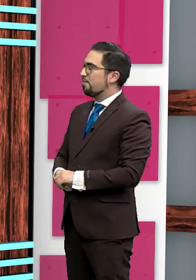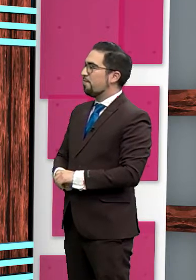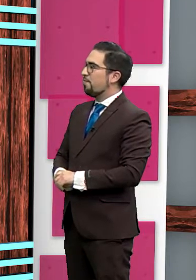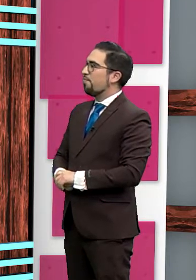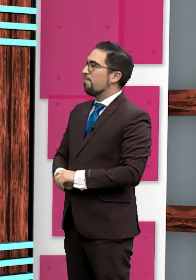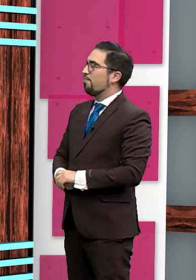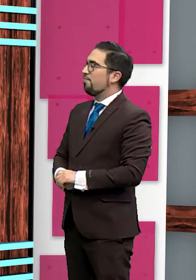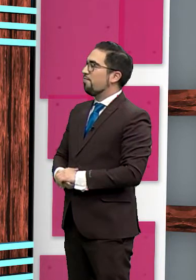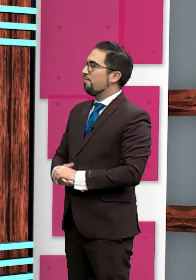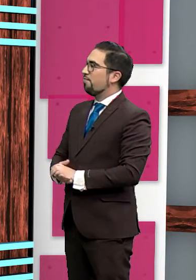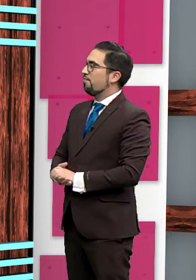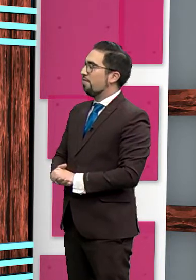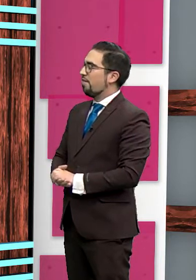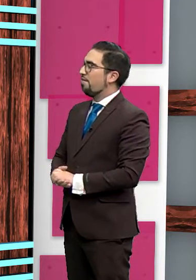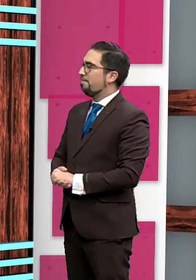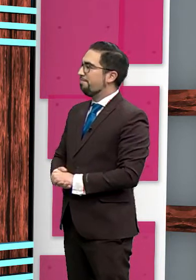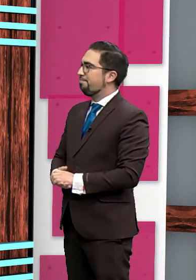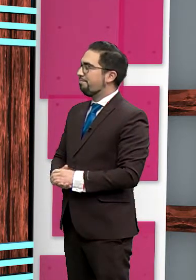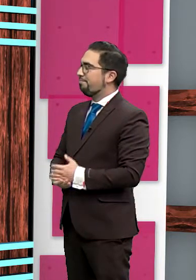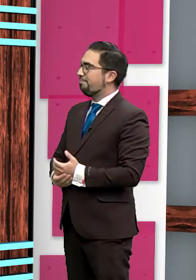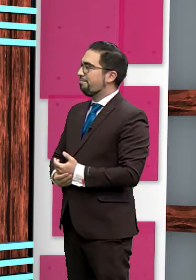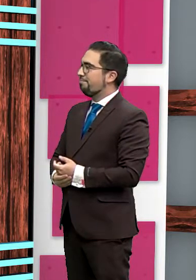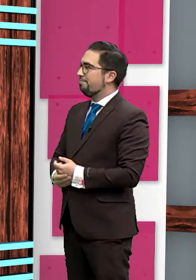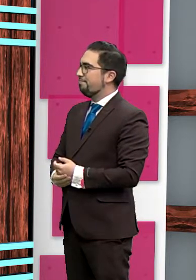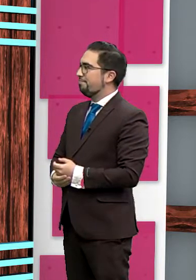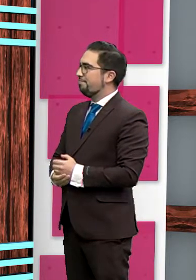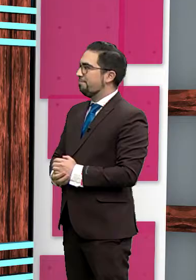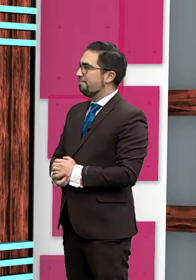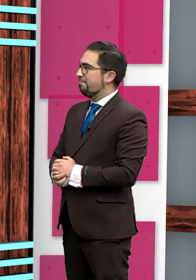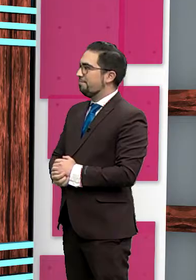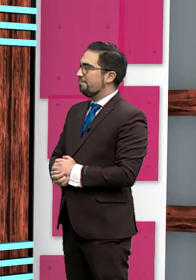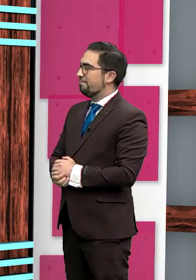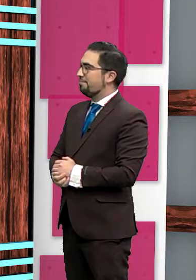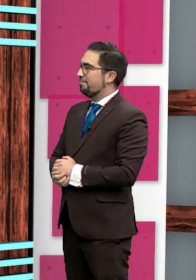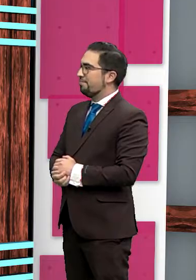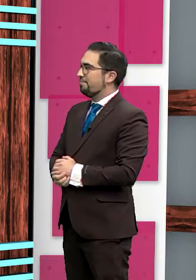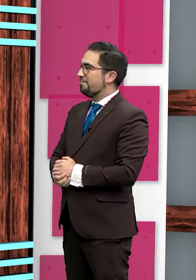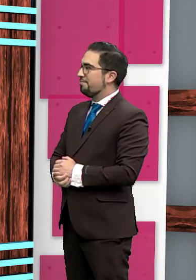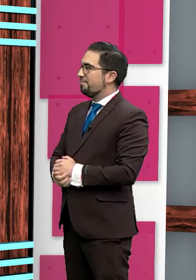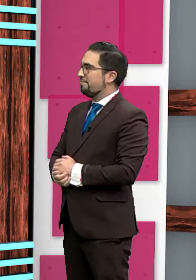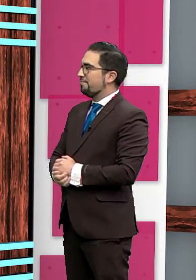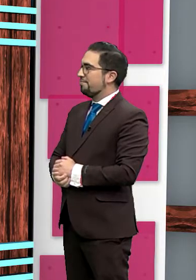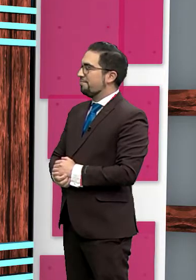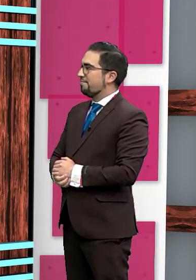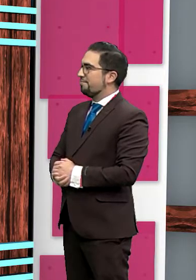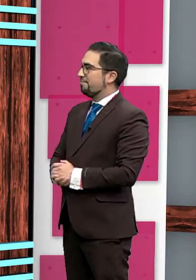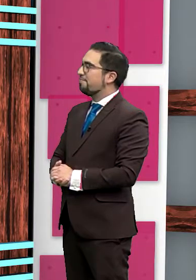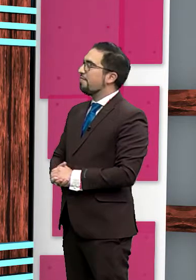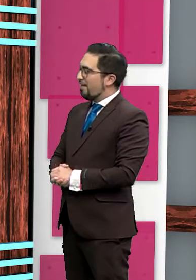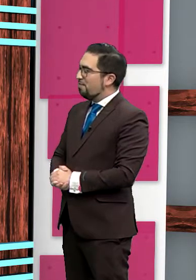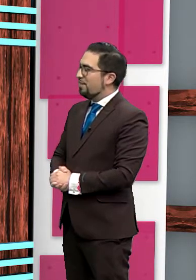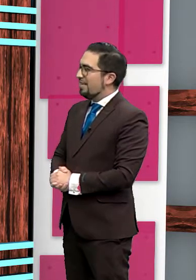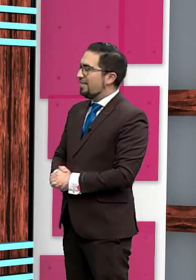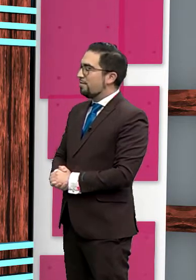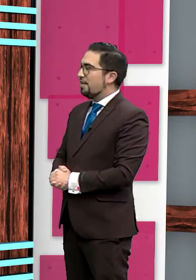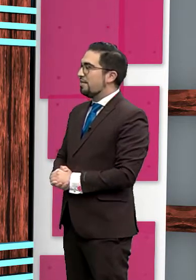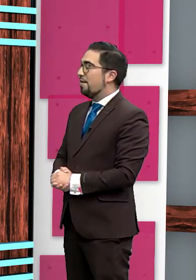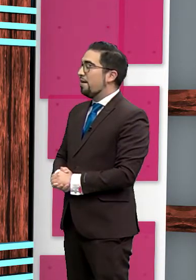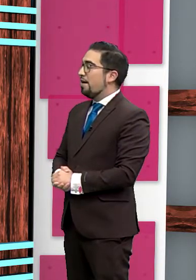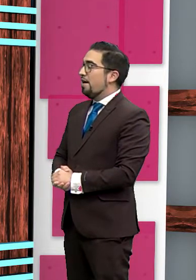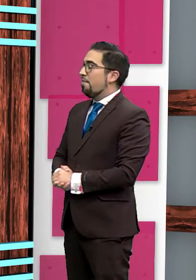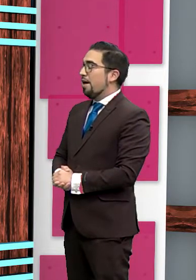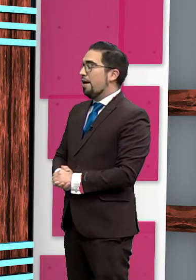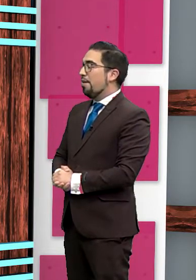saludo al pueblo boliviano y felicitar también a todos los periodistas de nuestro Estado Plurinacional de Bolivia. Muchas gracias,